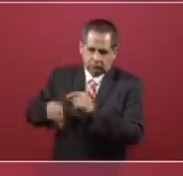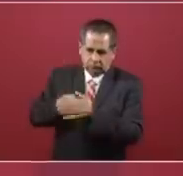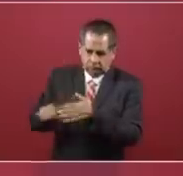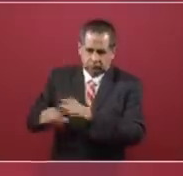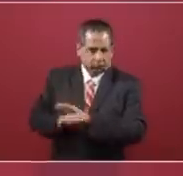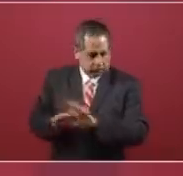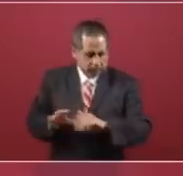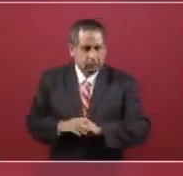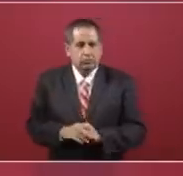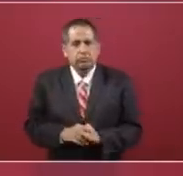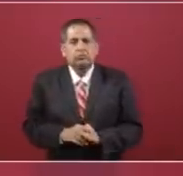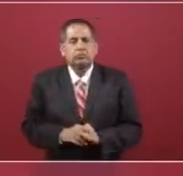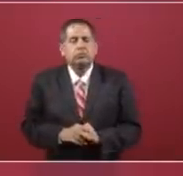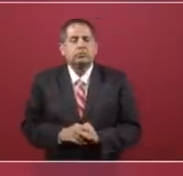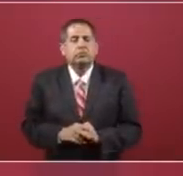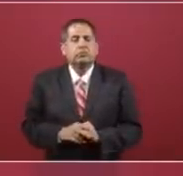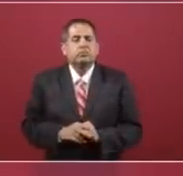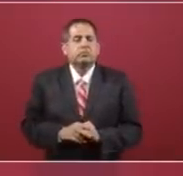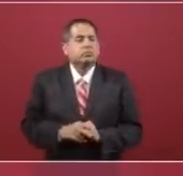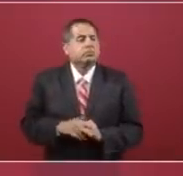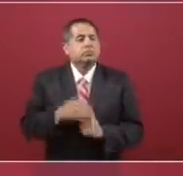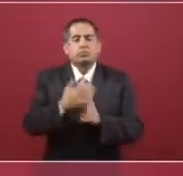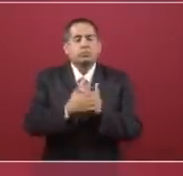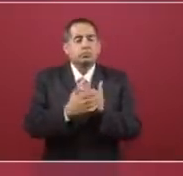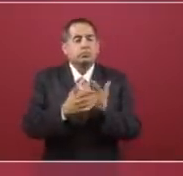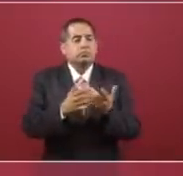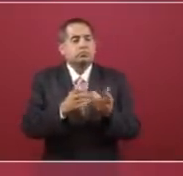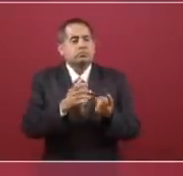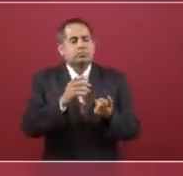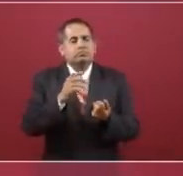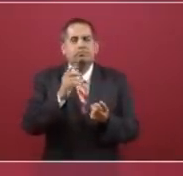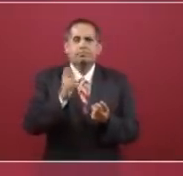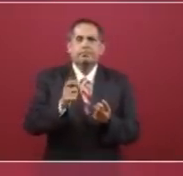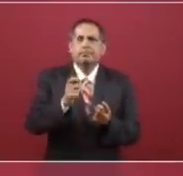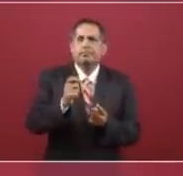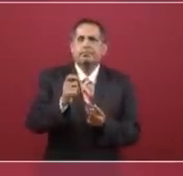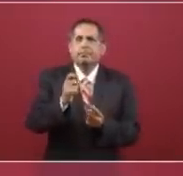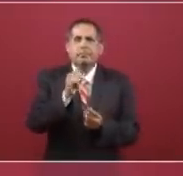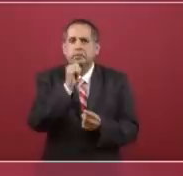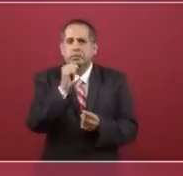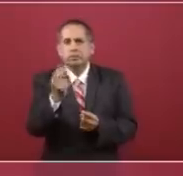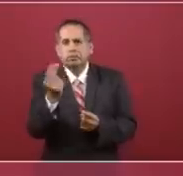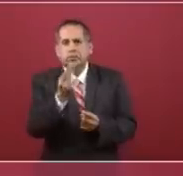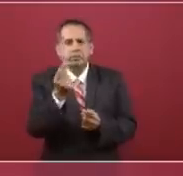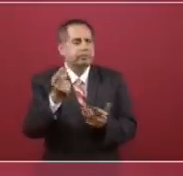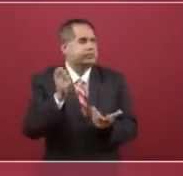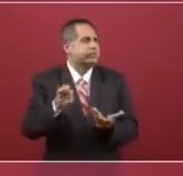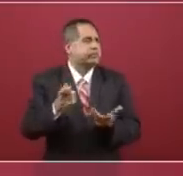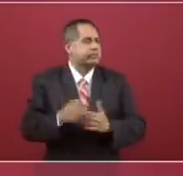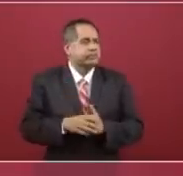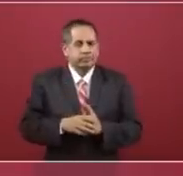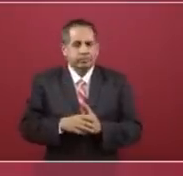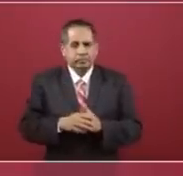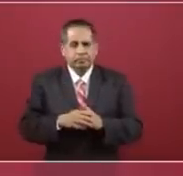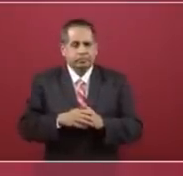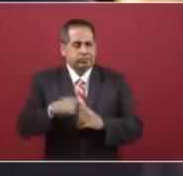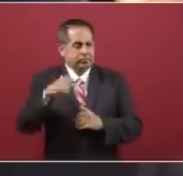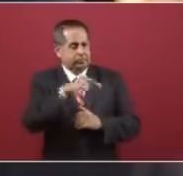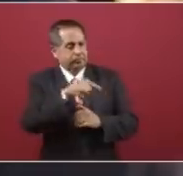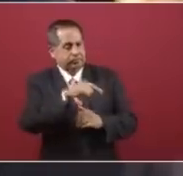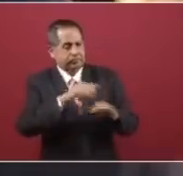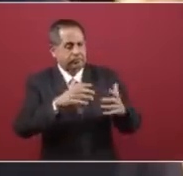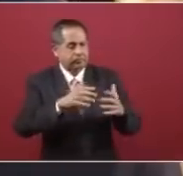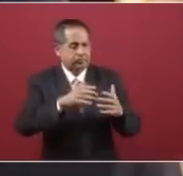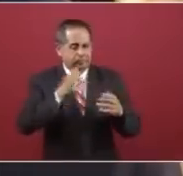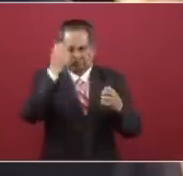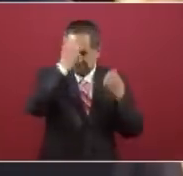y que no haya necesidad de tener este mecanismo de